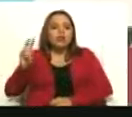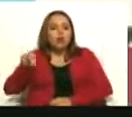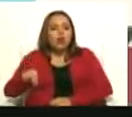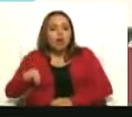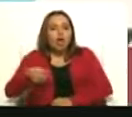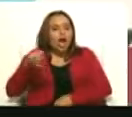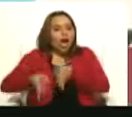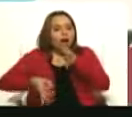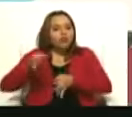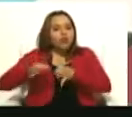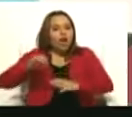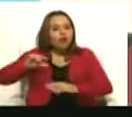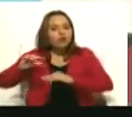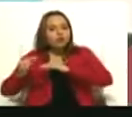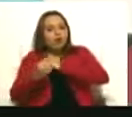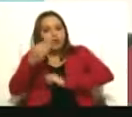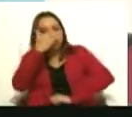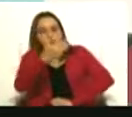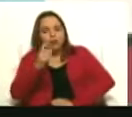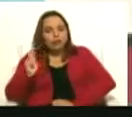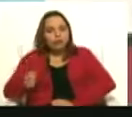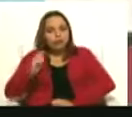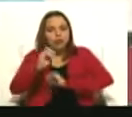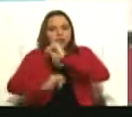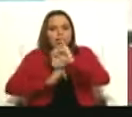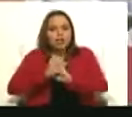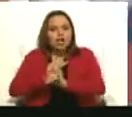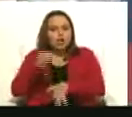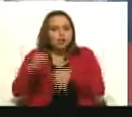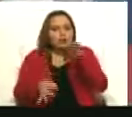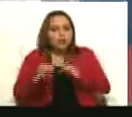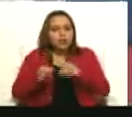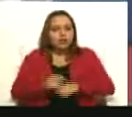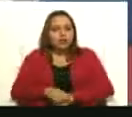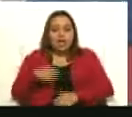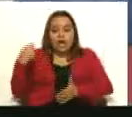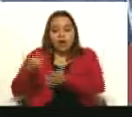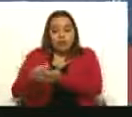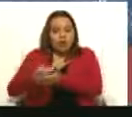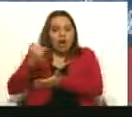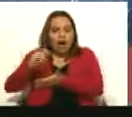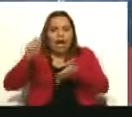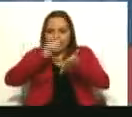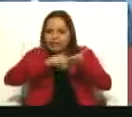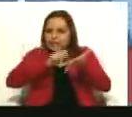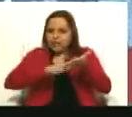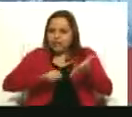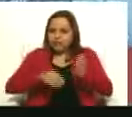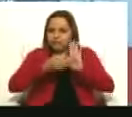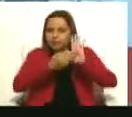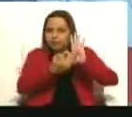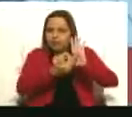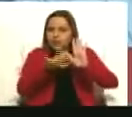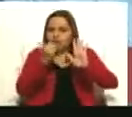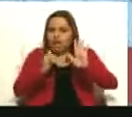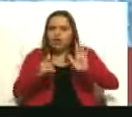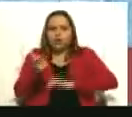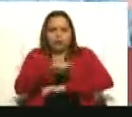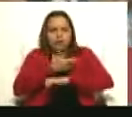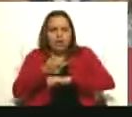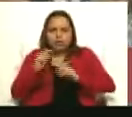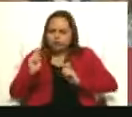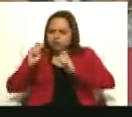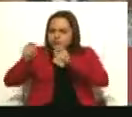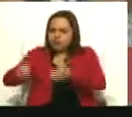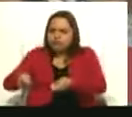Corte Internacional de Justicia. El bono que la ExxonMobil, eso está por escrito, es una carta que fue incluso, gobernador, llevada